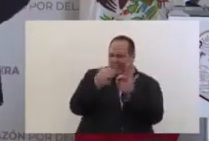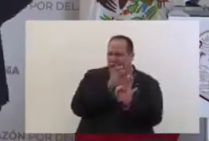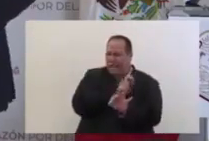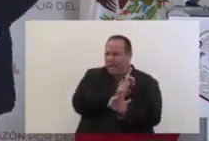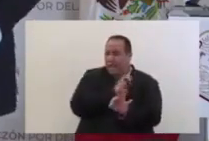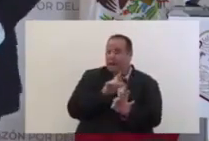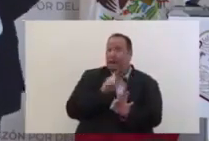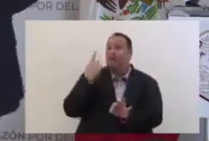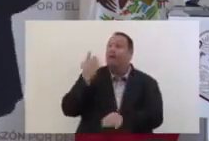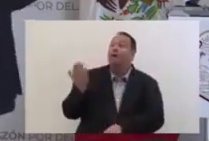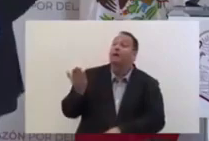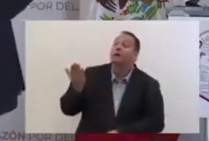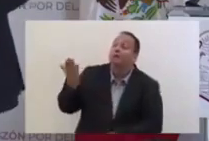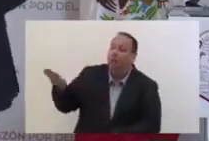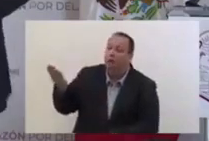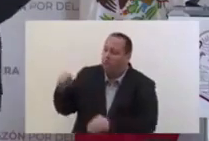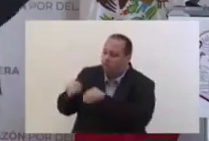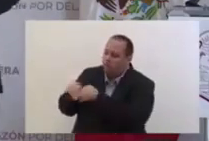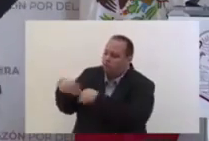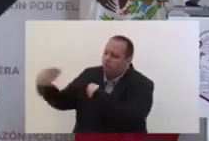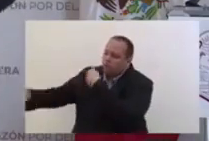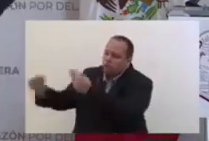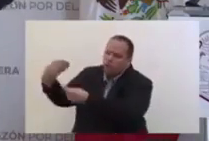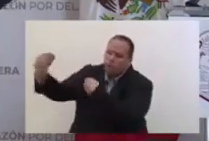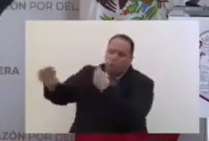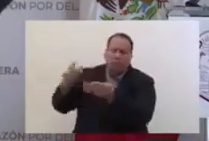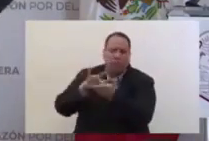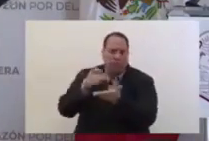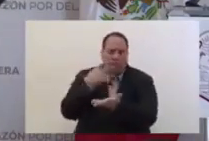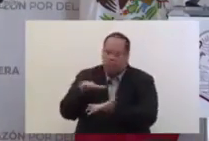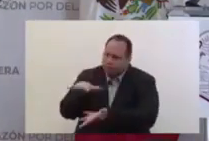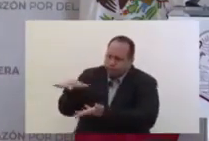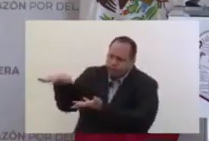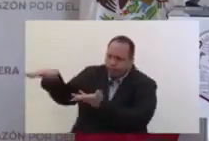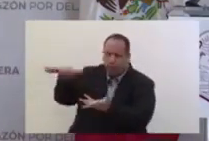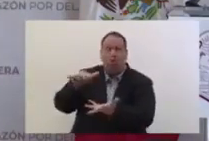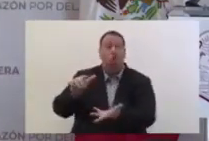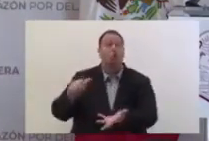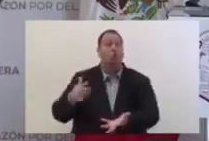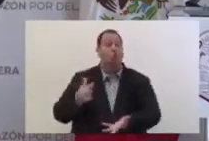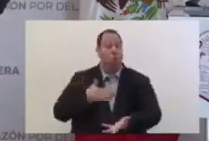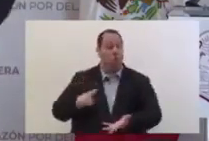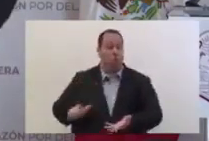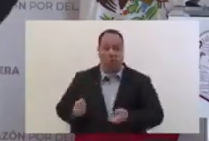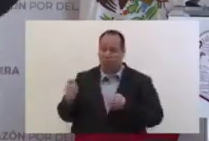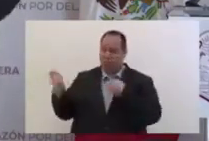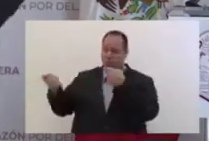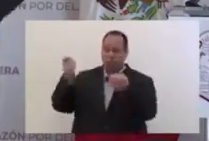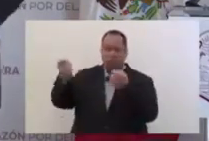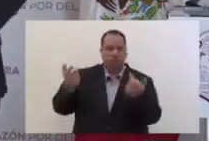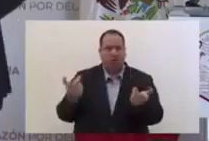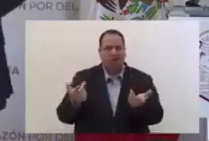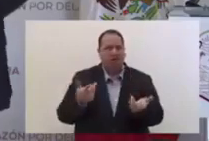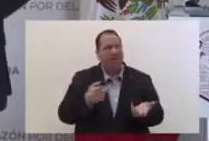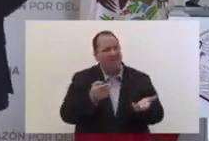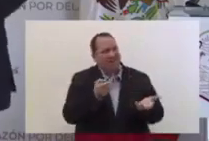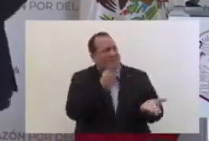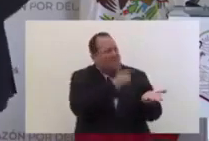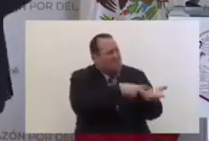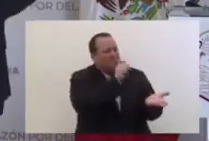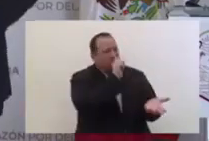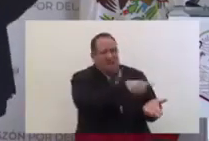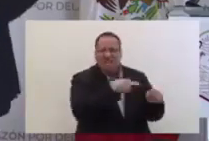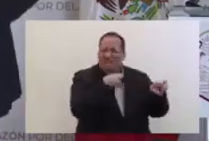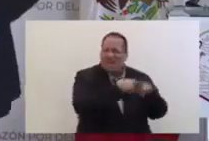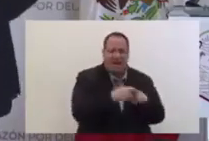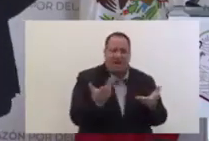para la solicitud, para el abasto de medicamentos que estamos teniendo nosotros en nuestra administración y evitar que se repitan estas